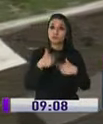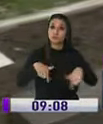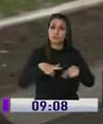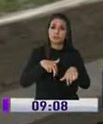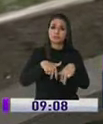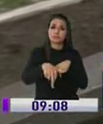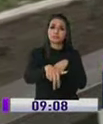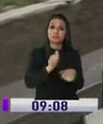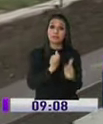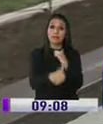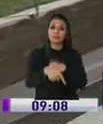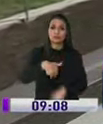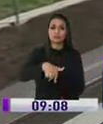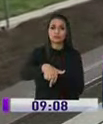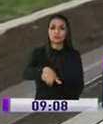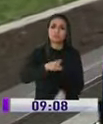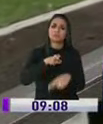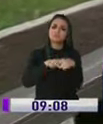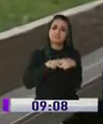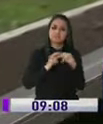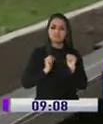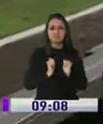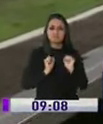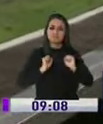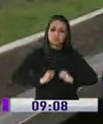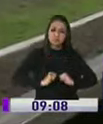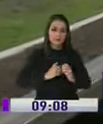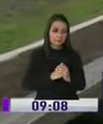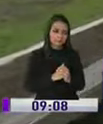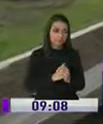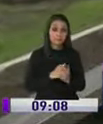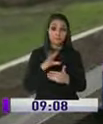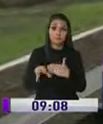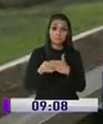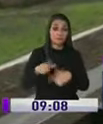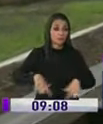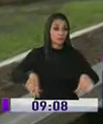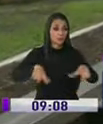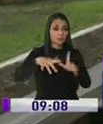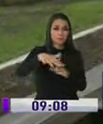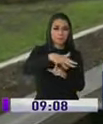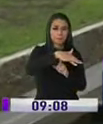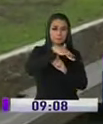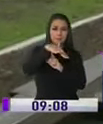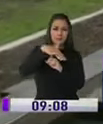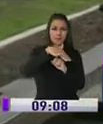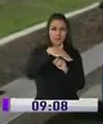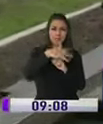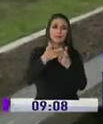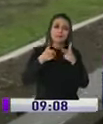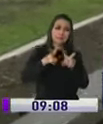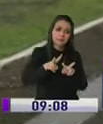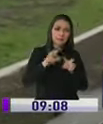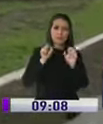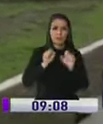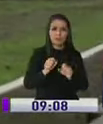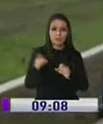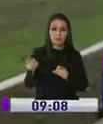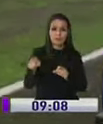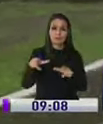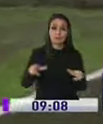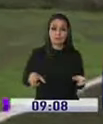un sitio de paso, sino un sitio de estancia para los ciudadanos. Adicionalmente tenemos un área verde, que es un área de transición entre lo que es